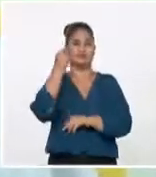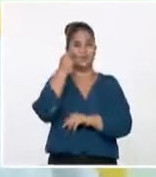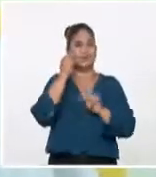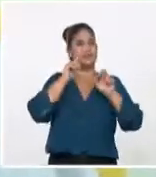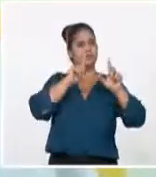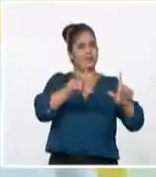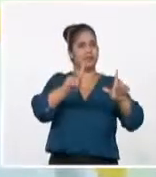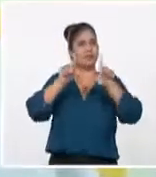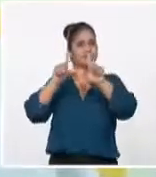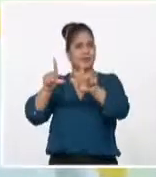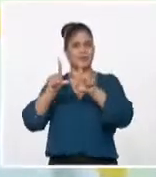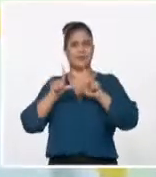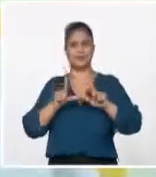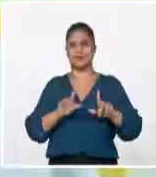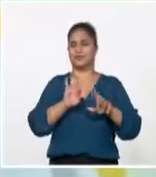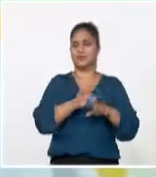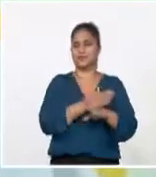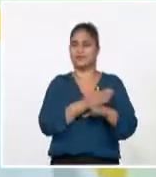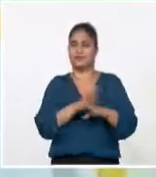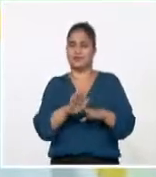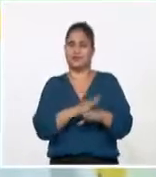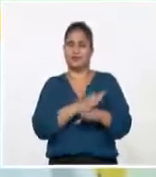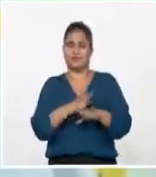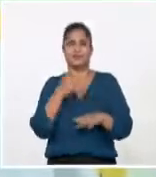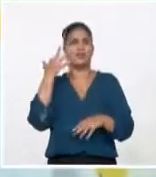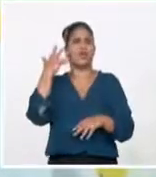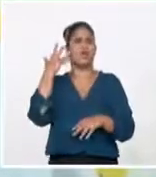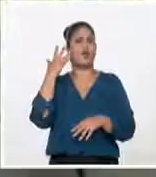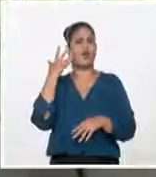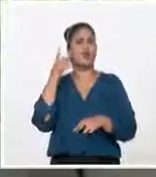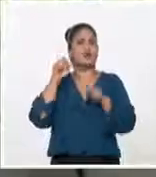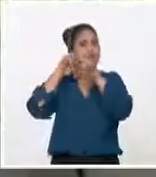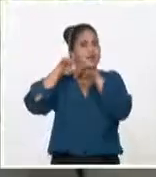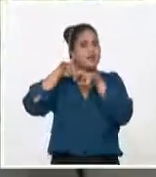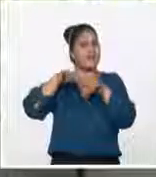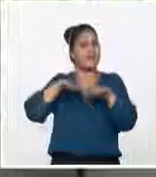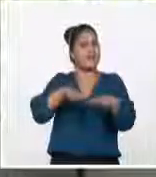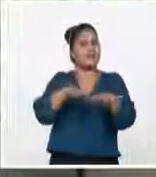archivo la significación y colorido del desfile de romerías esencial en esta tradición.